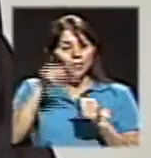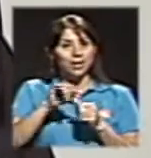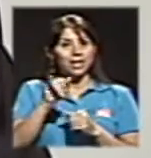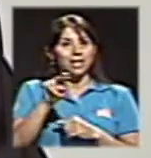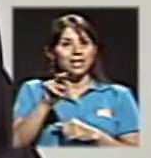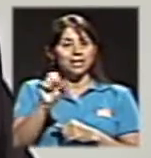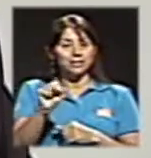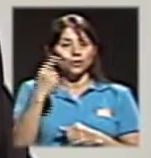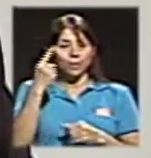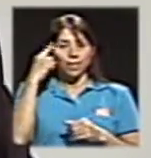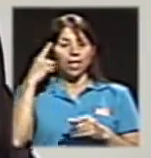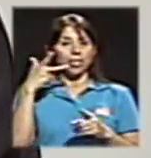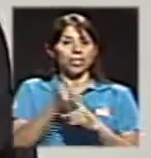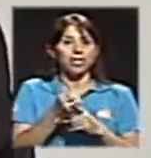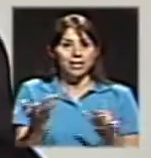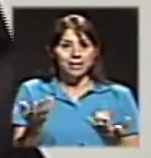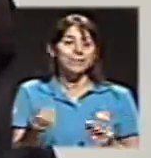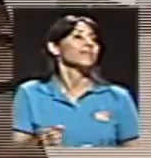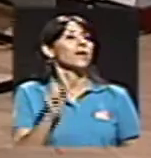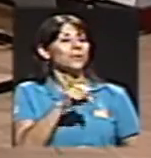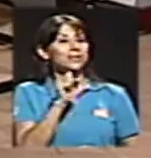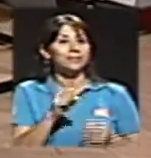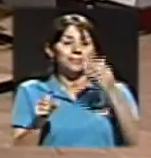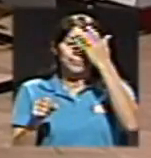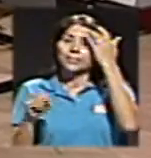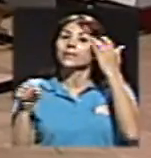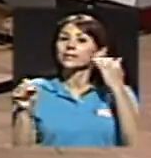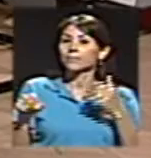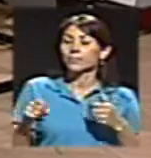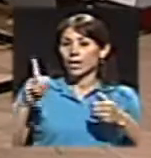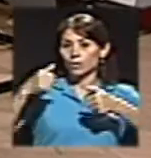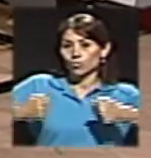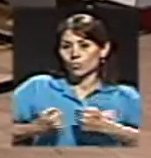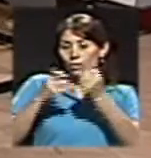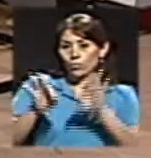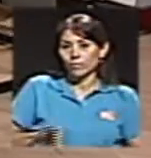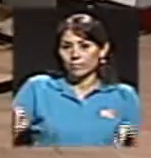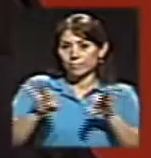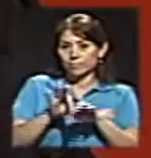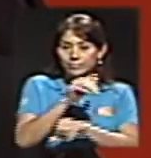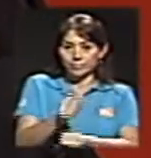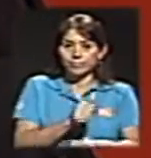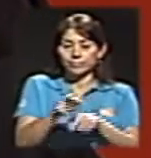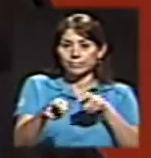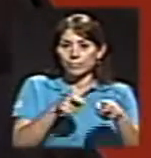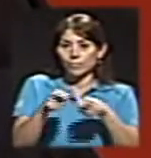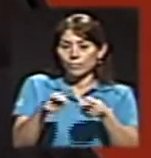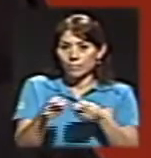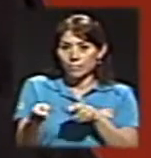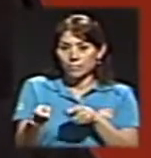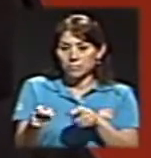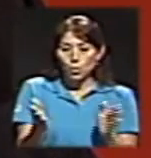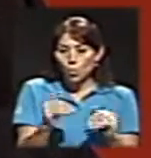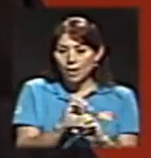parece, a mí, para el Consejo. Es el reto, hay un reto, me parece fundamental, que es establecer una regulación prácticamente de la nada, ¿no?